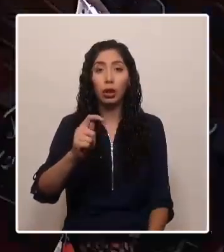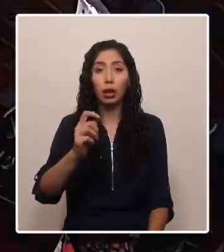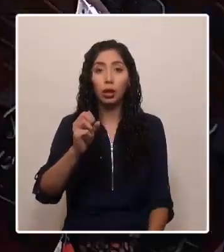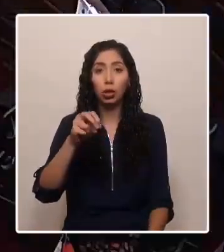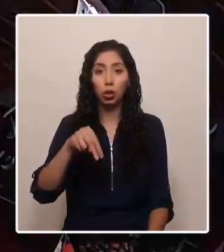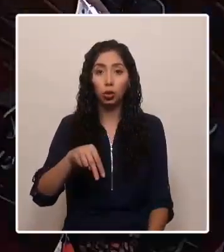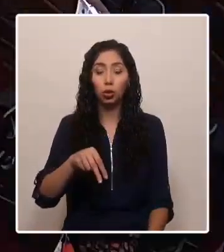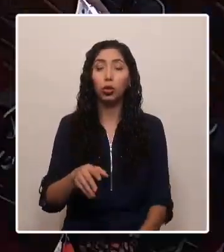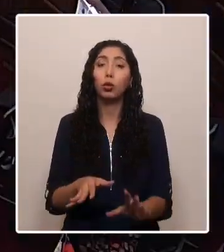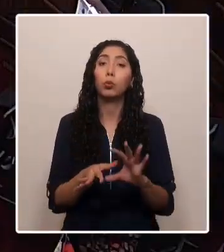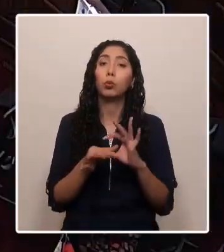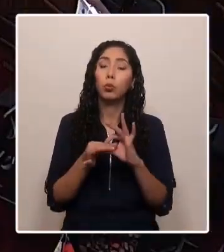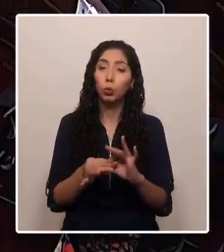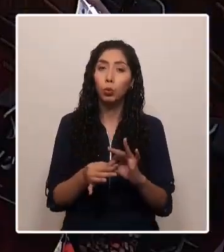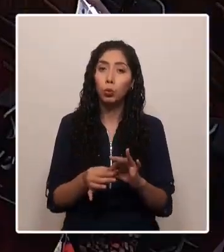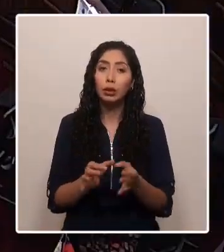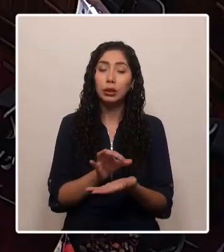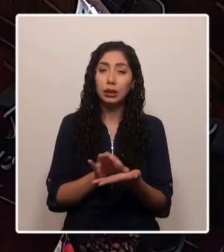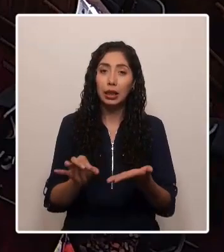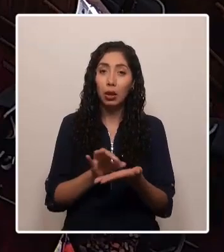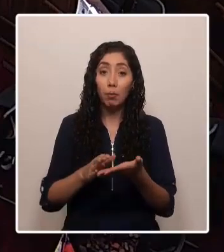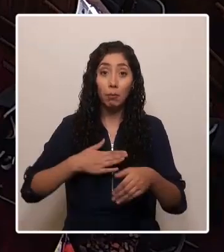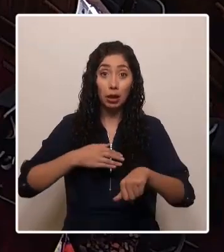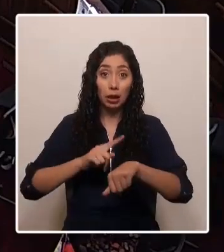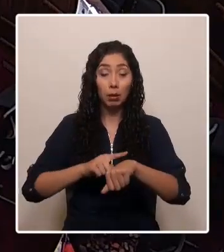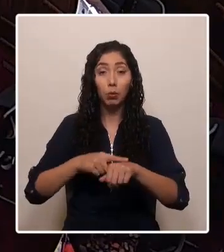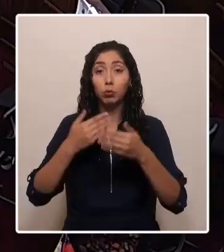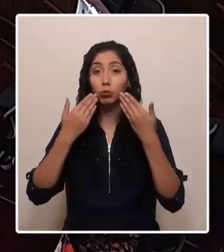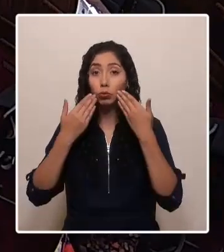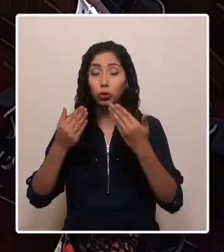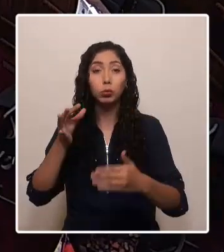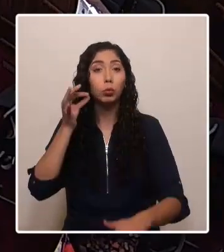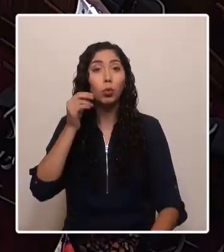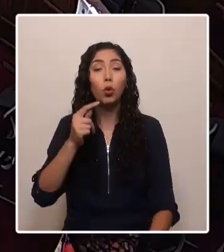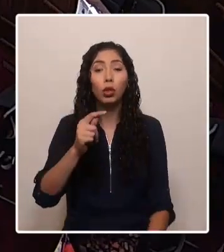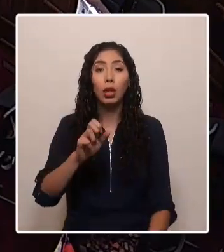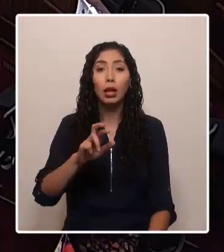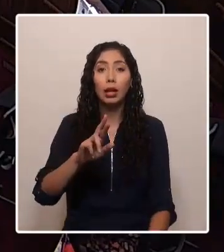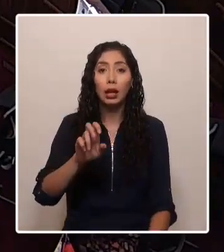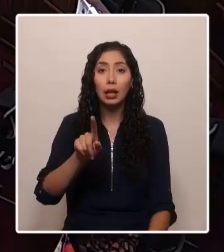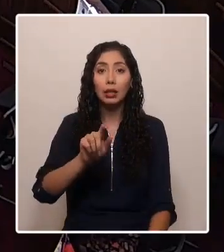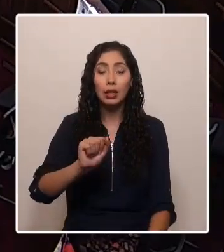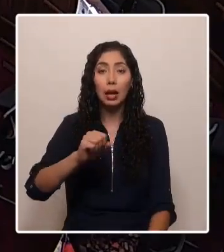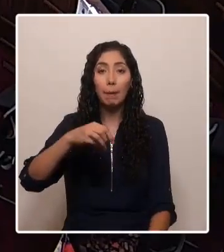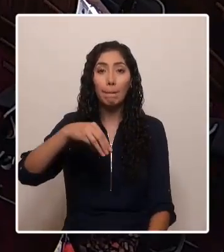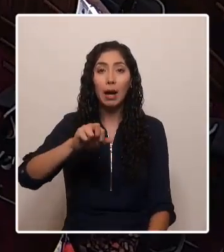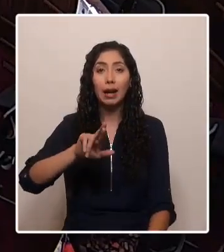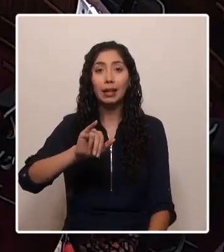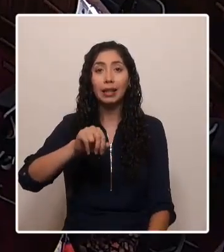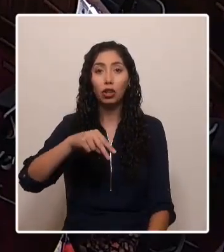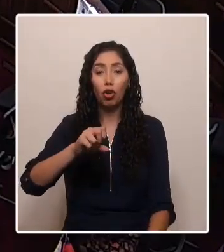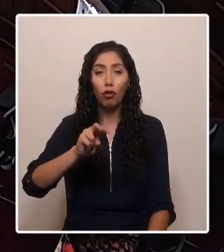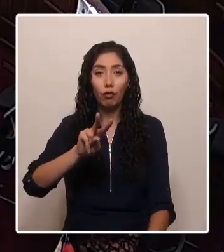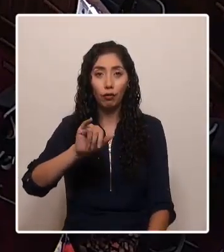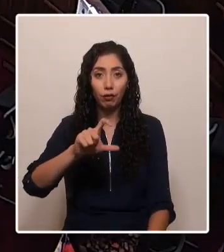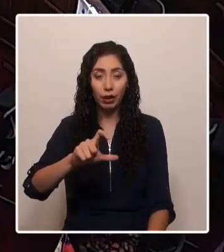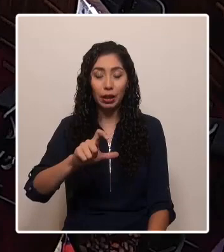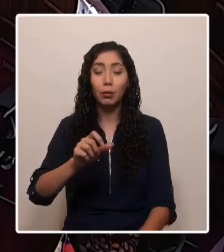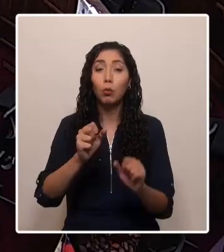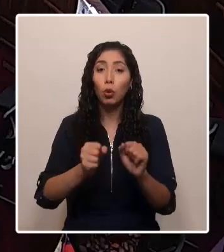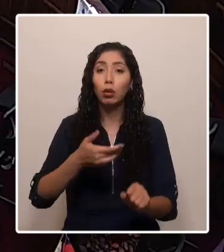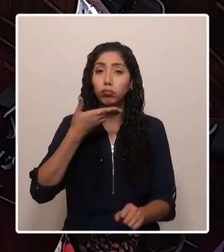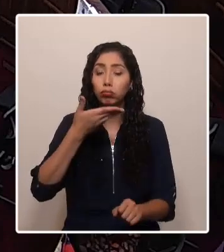Muchas gracias, señor secretario. Para cederle mi tiempo a la convencional Teresa Marinovich. Tiene la palabra hasta por 6 minutos, convencional